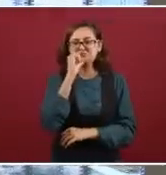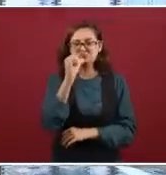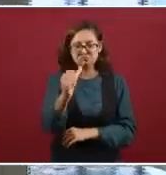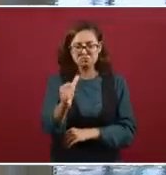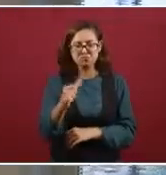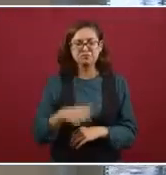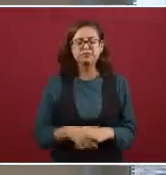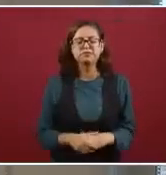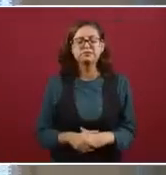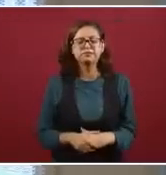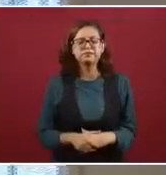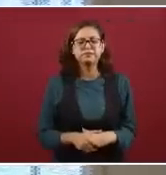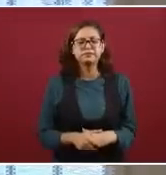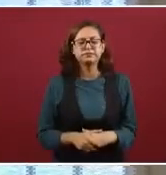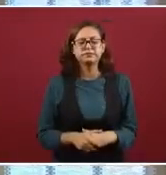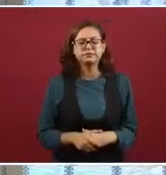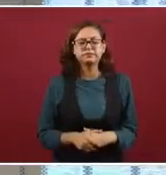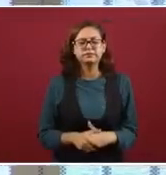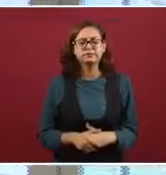esa misma